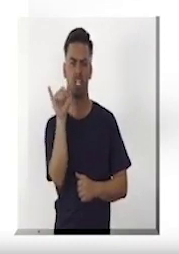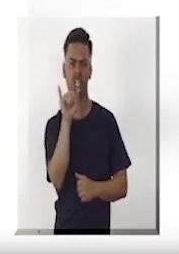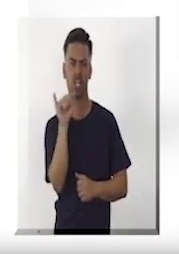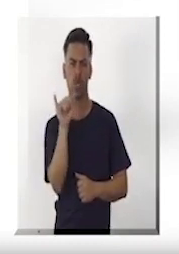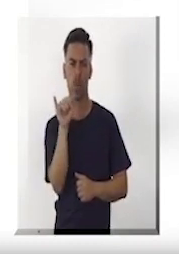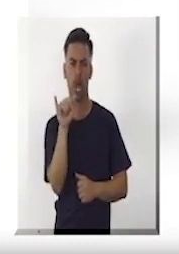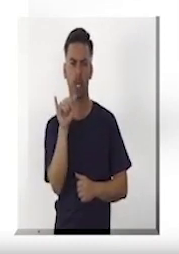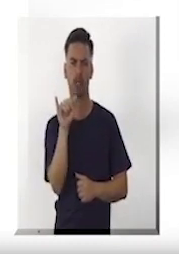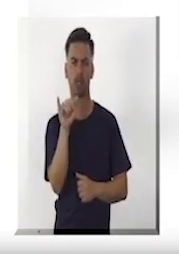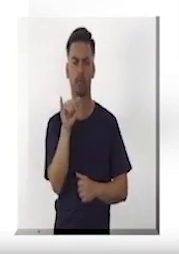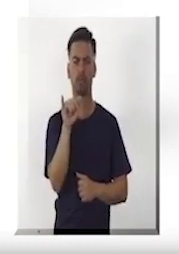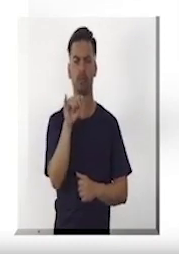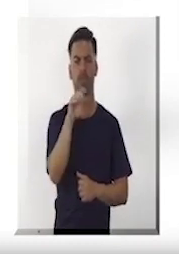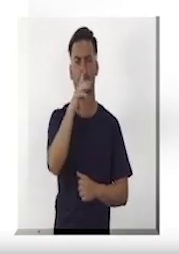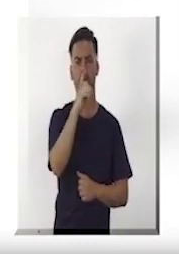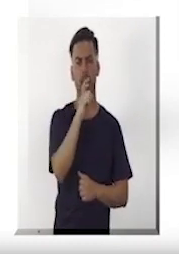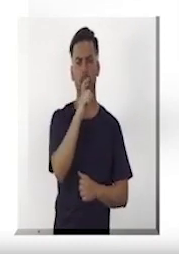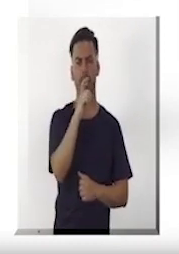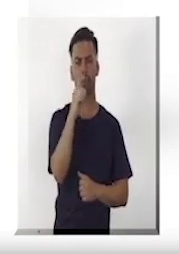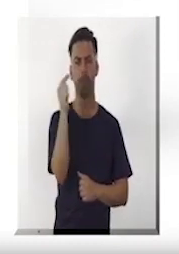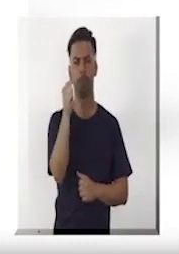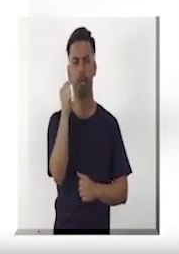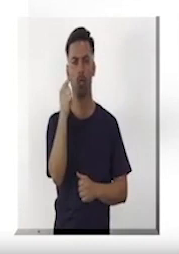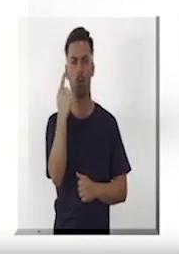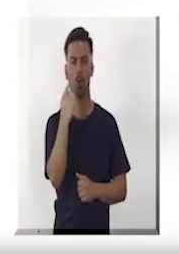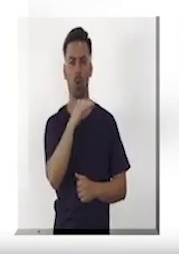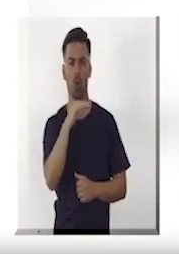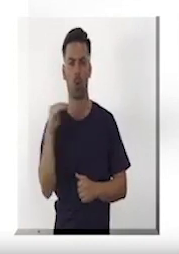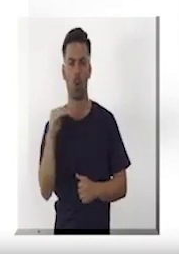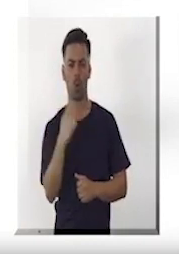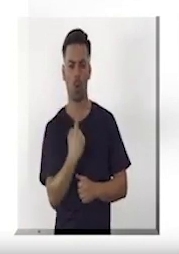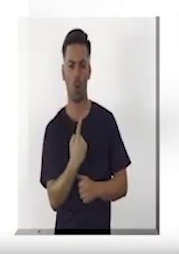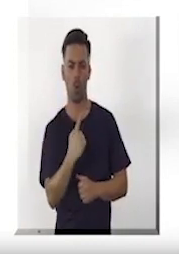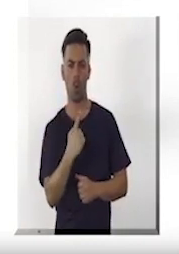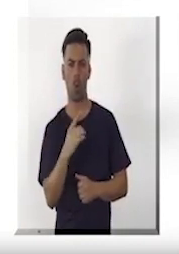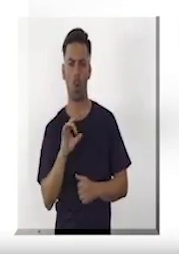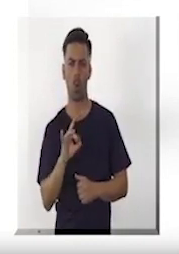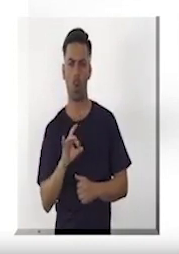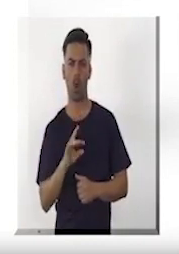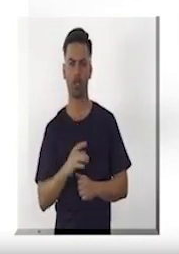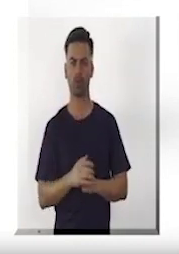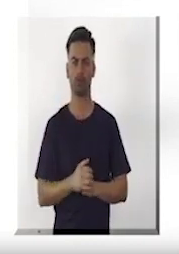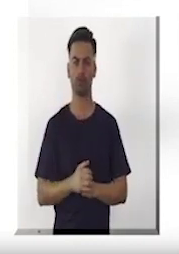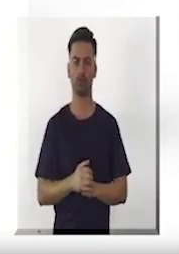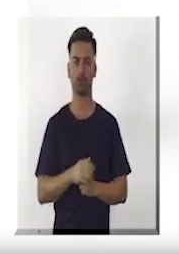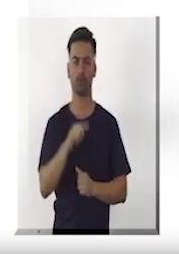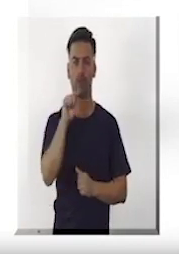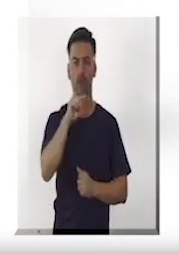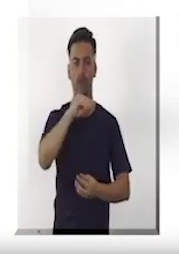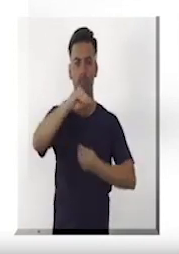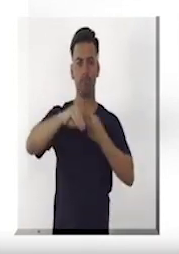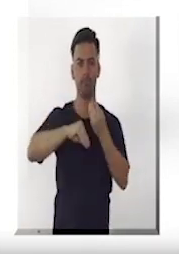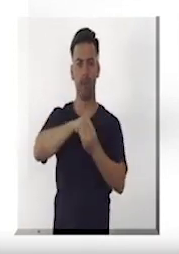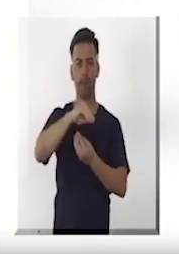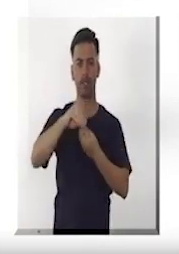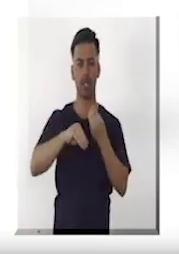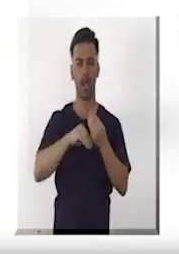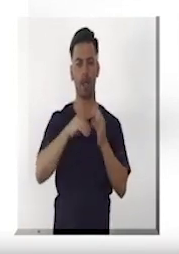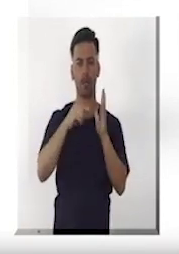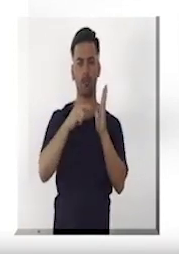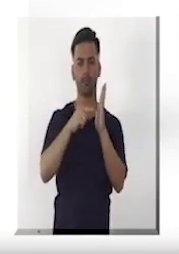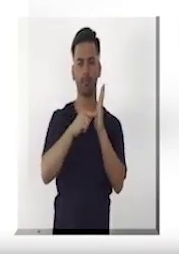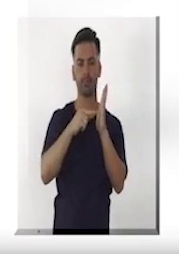1/4. ¿Cómo se resuelve? Sustituimos la variable por menos 1/4 y podemos entonces obtener